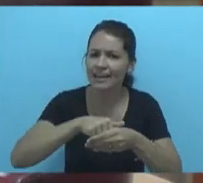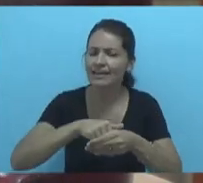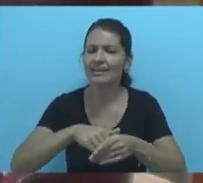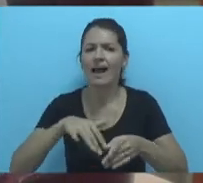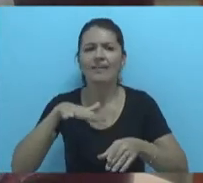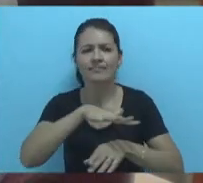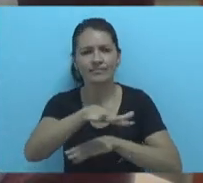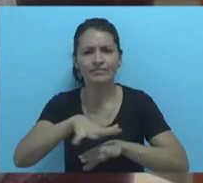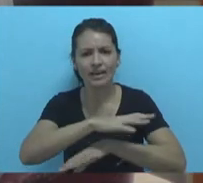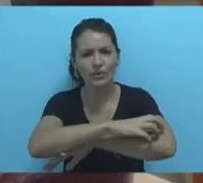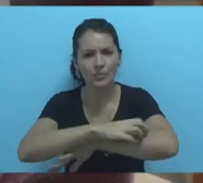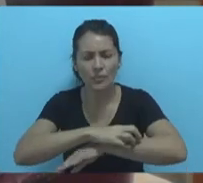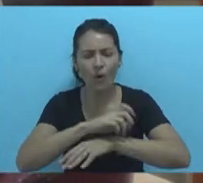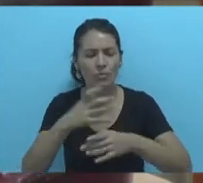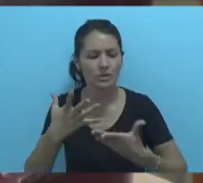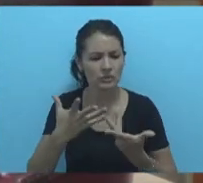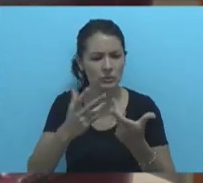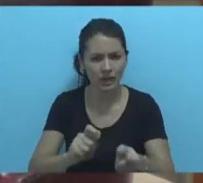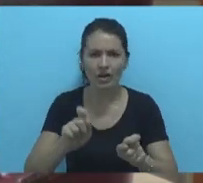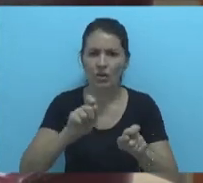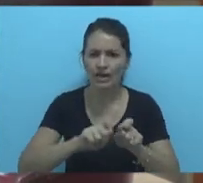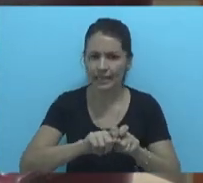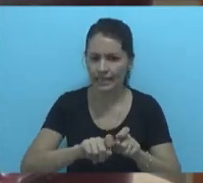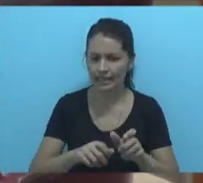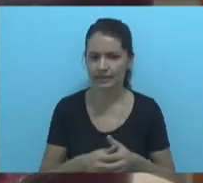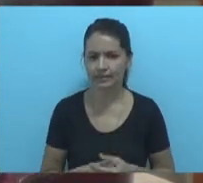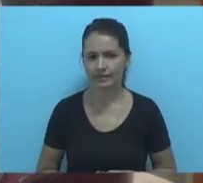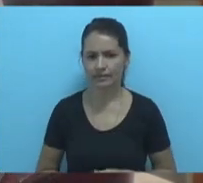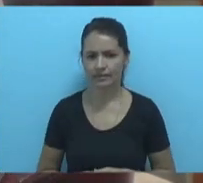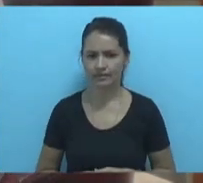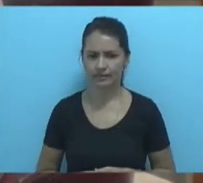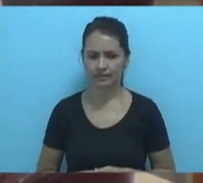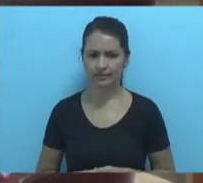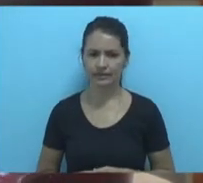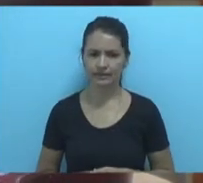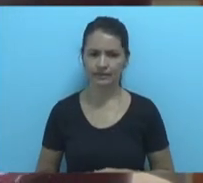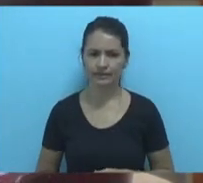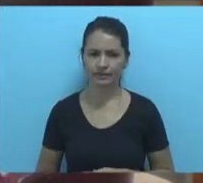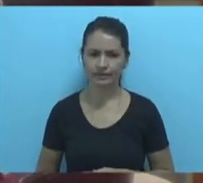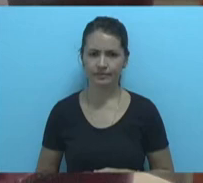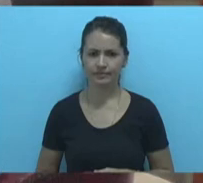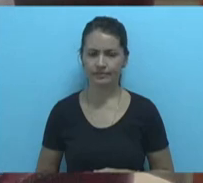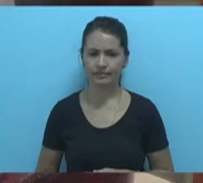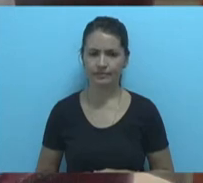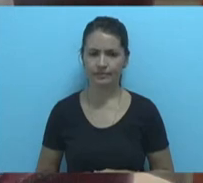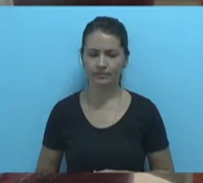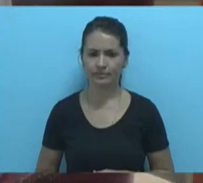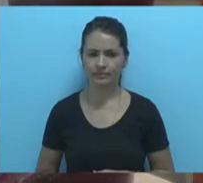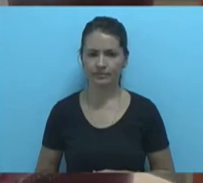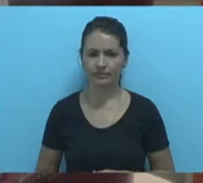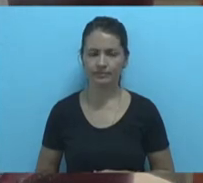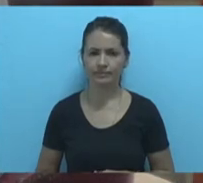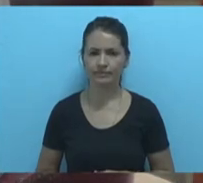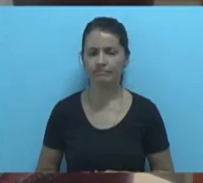los ejemplos en la década del 90, 90 y pico, pero que después se consolida gobierno a gobierno con programas que